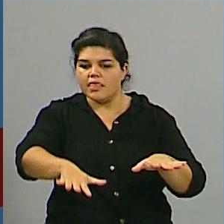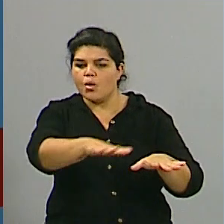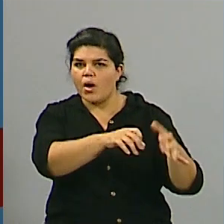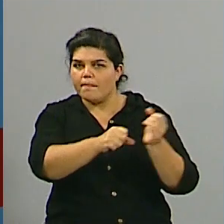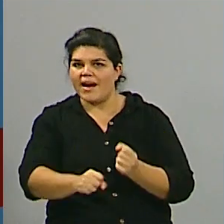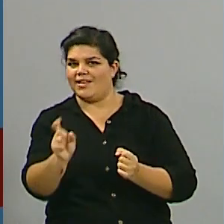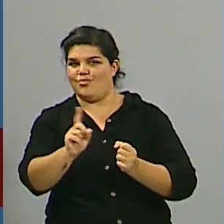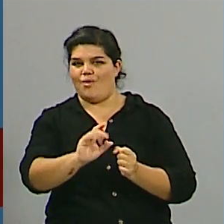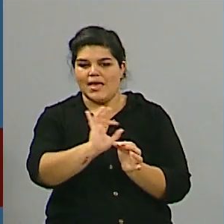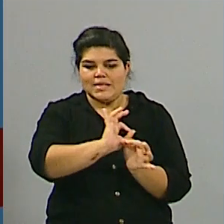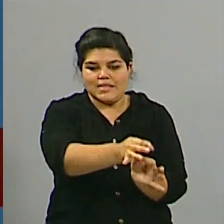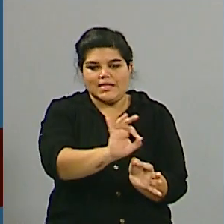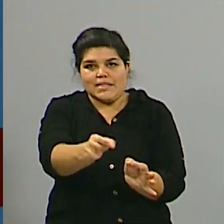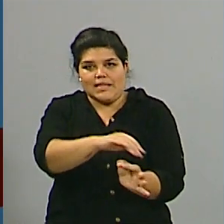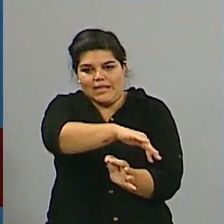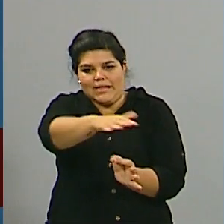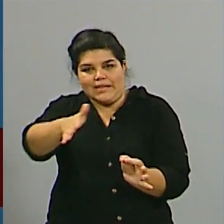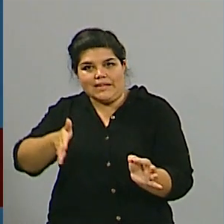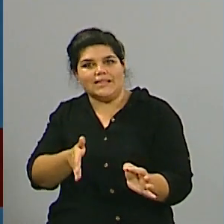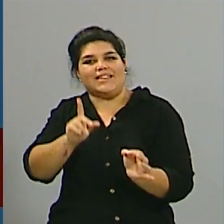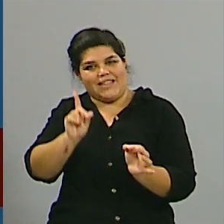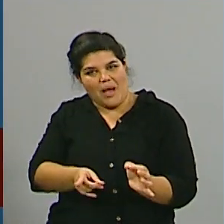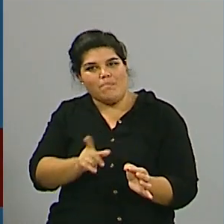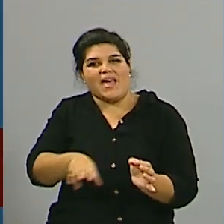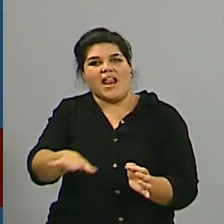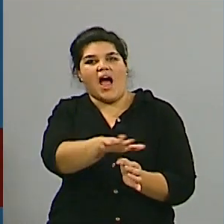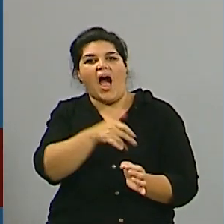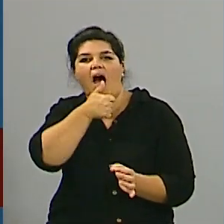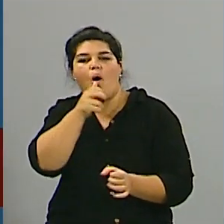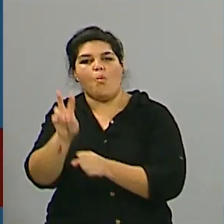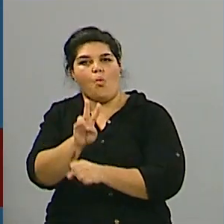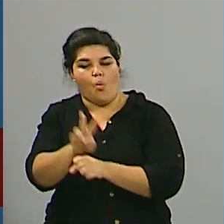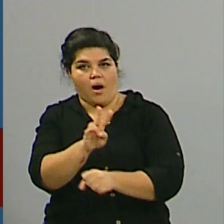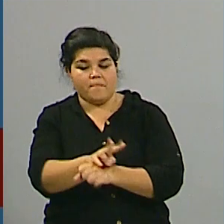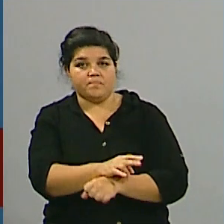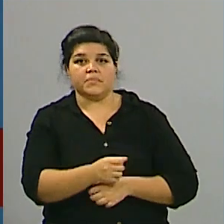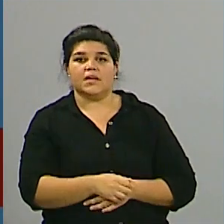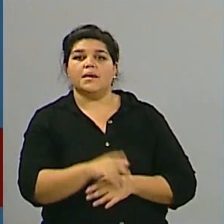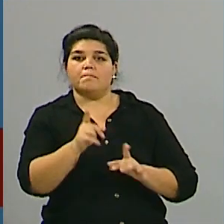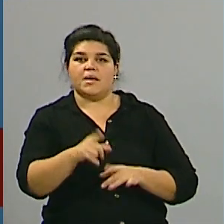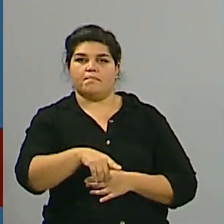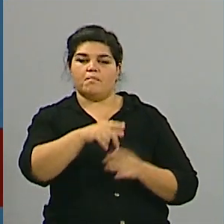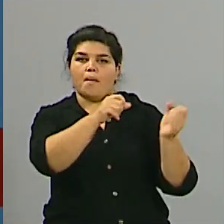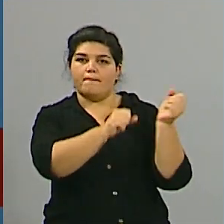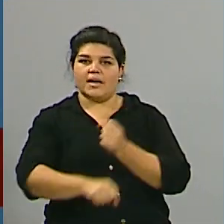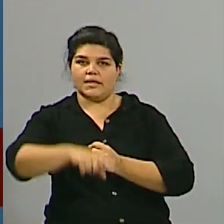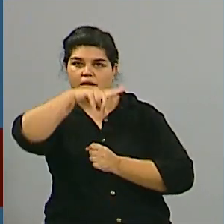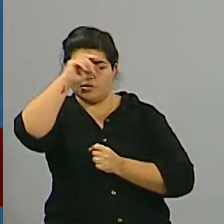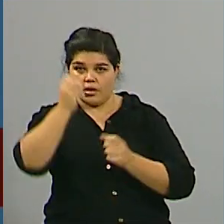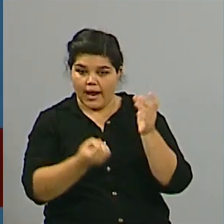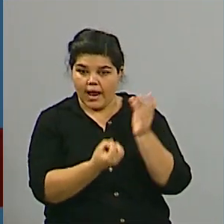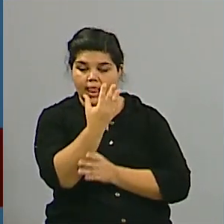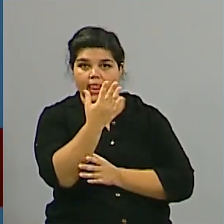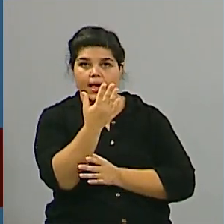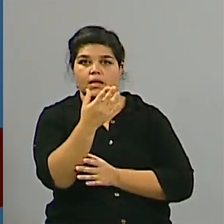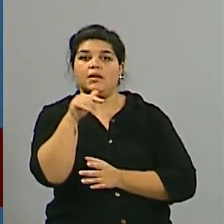Cuando se crea un parque nacional, lo que se hace es un plan de gestión Sí. y lo que se hace a la vez es zonificar